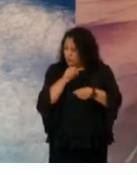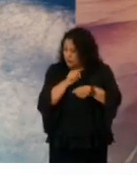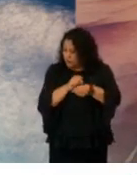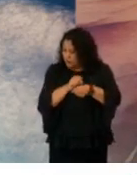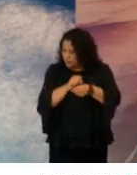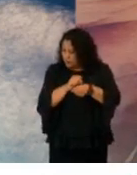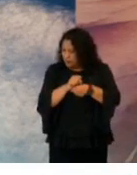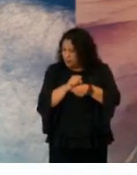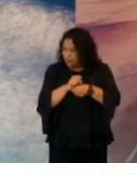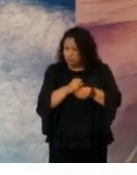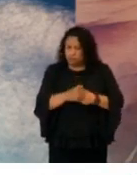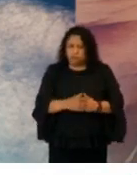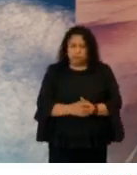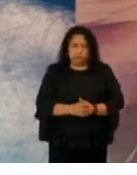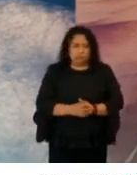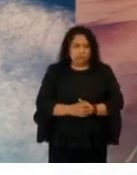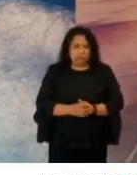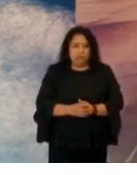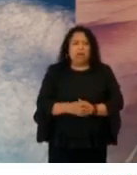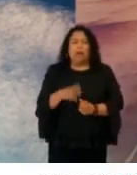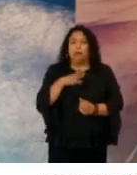Kant, Aristóteles, Agamben, a toda esta gente,